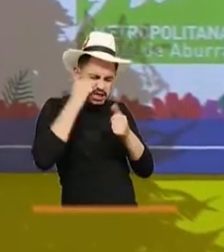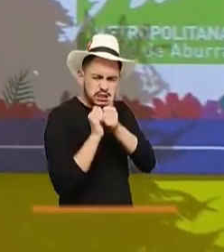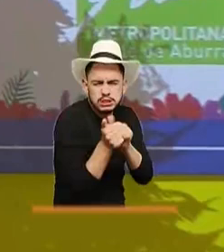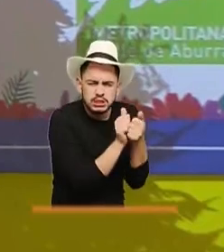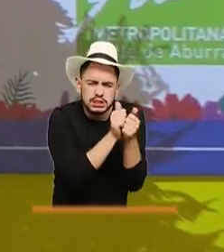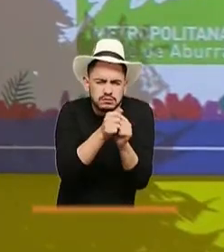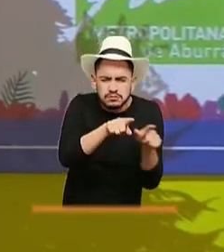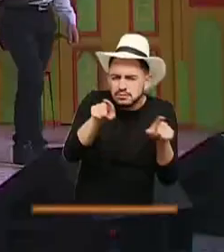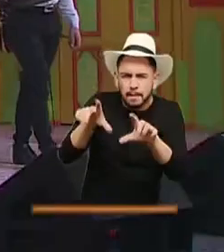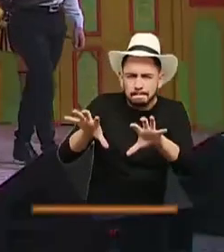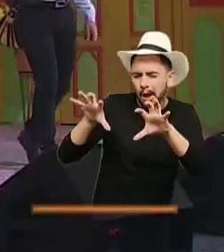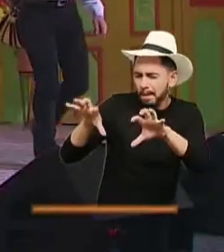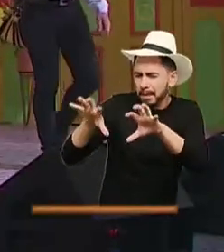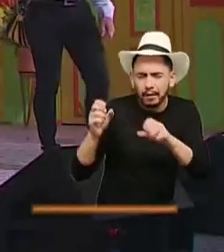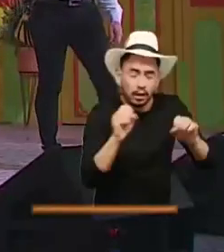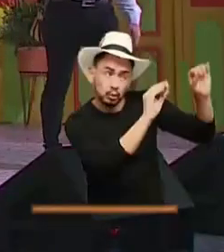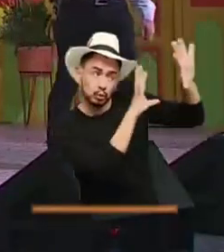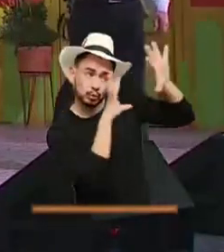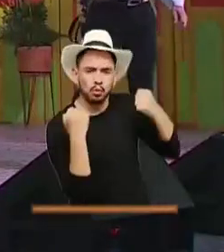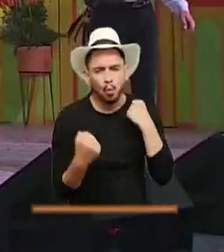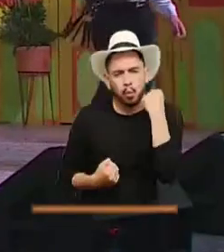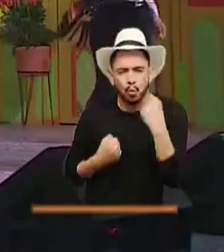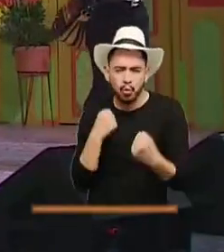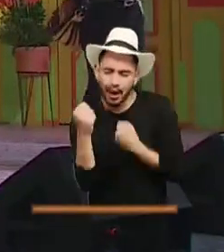su rendimiento.